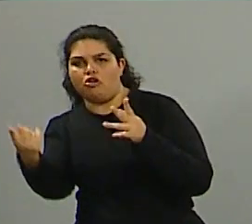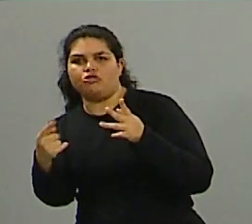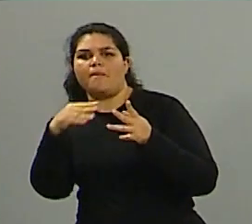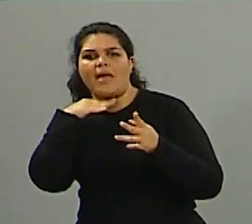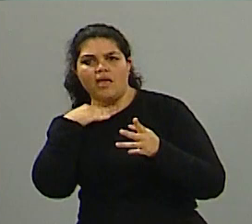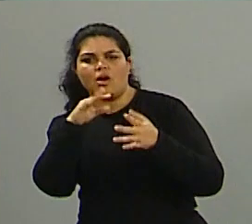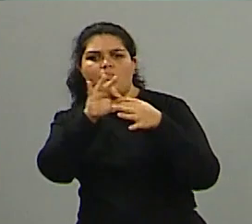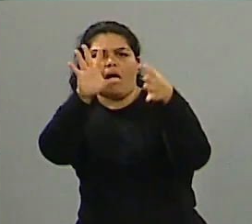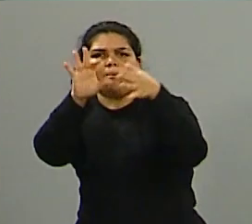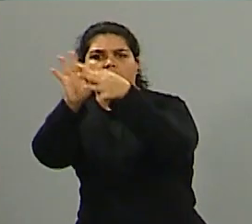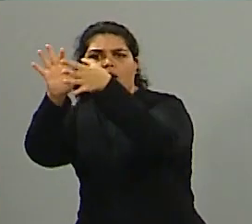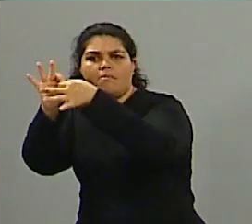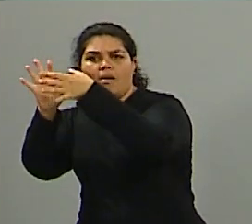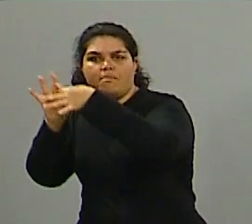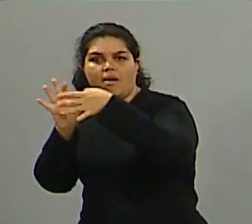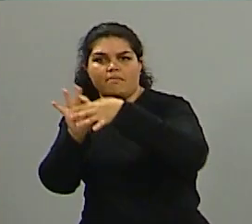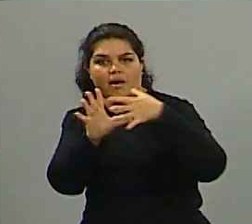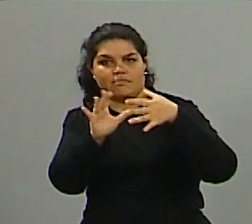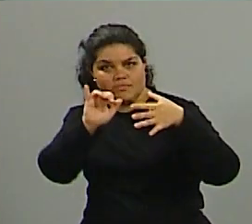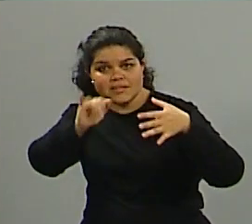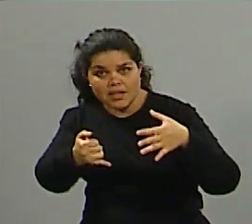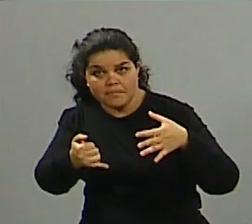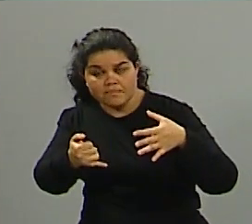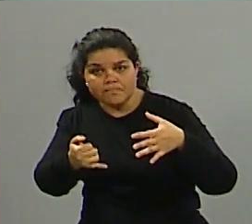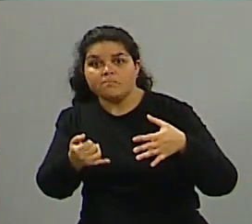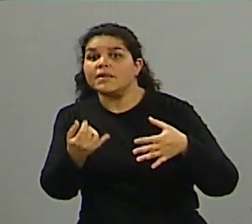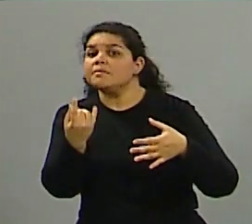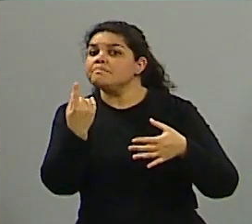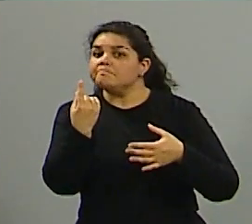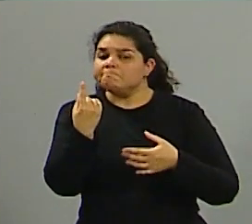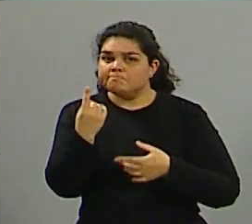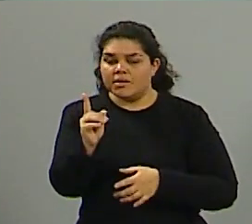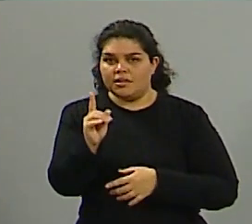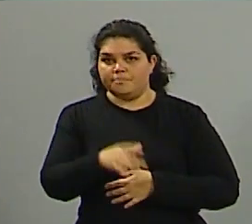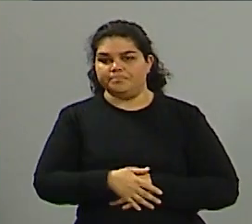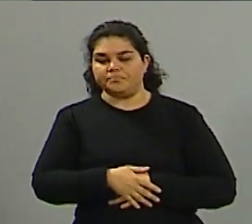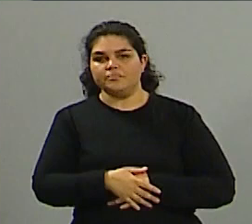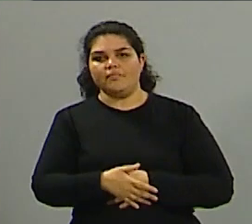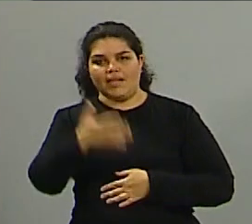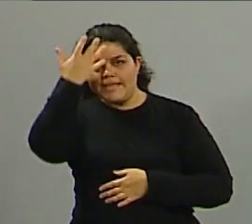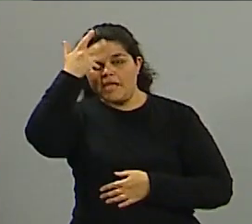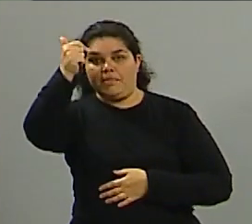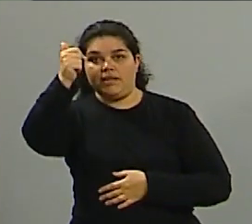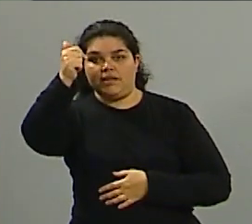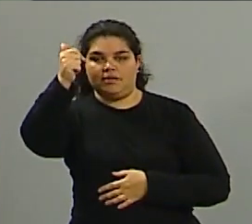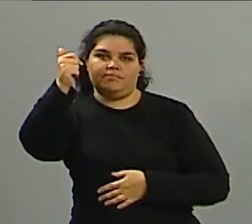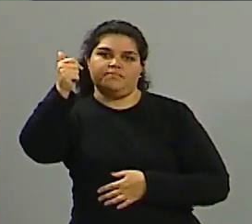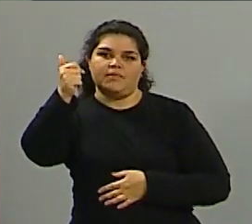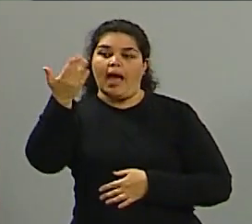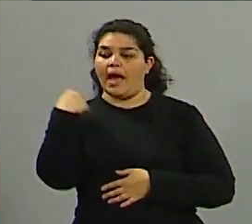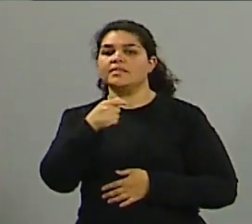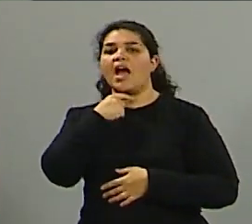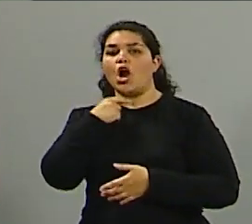digamos, el contexto es diferente. Pero cuando él llega a Mendoza, ¿no? Que dijimos que fue nombrado en agosto y llega en septiembre,